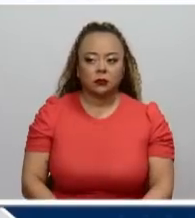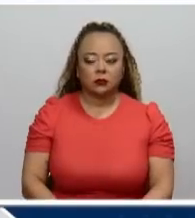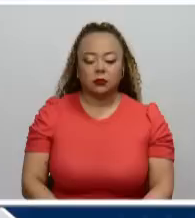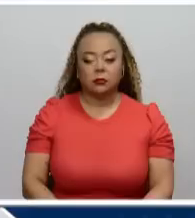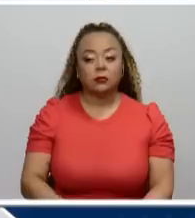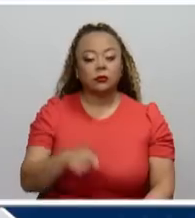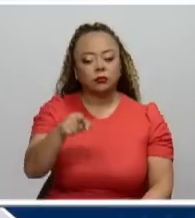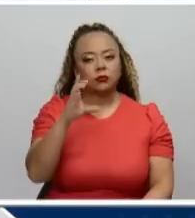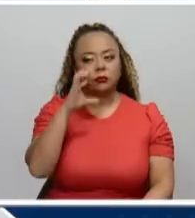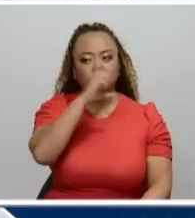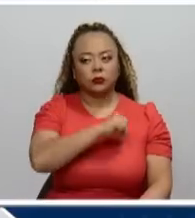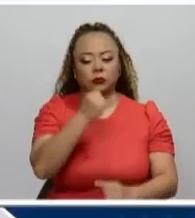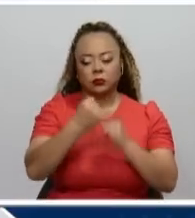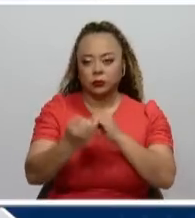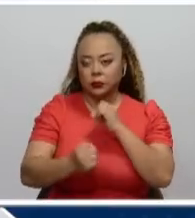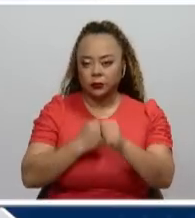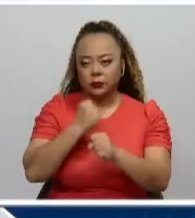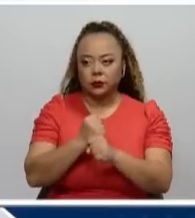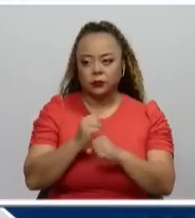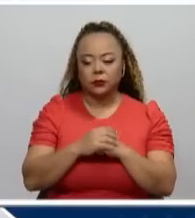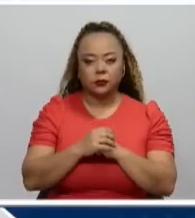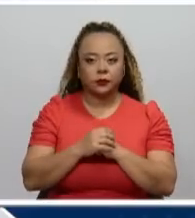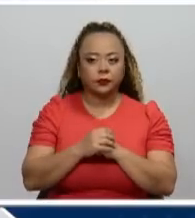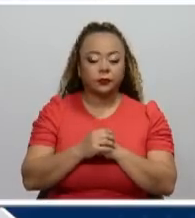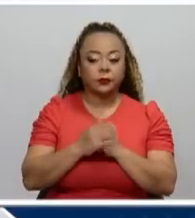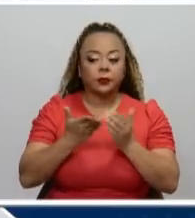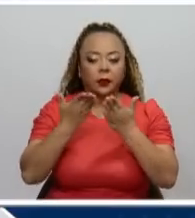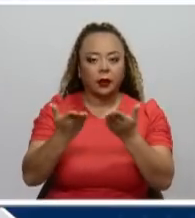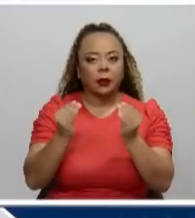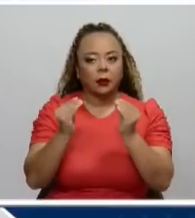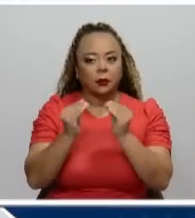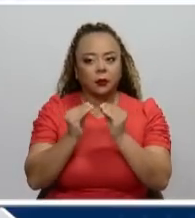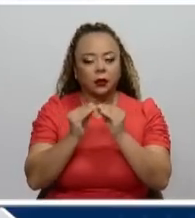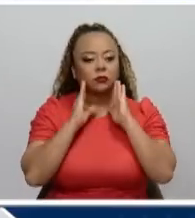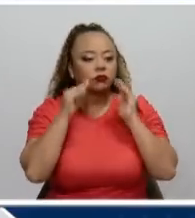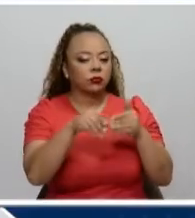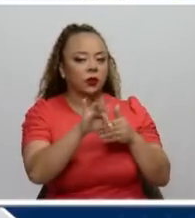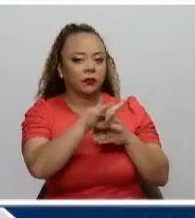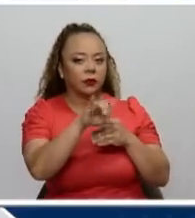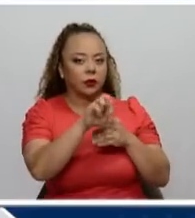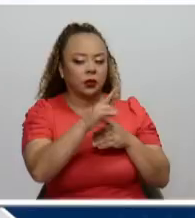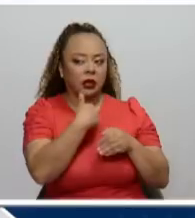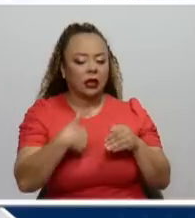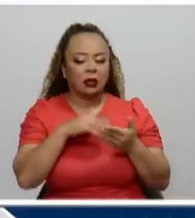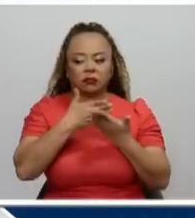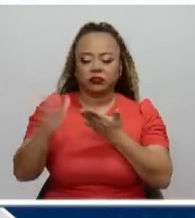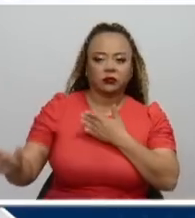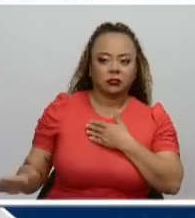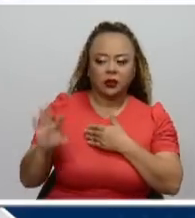en el último año no te va a volver no sabes si te vuelve a pasar en el último año le da más pelota la selección a fuller que el propio herediano